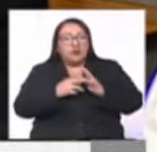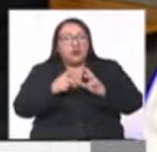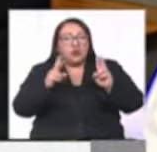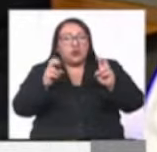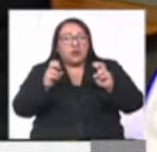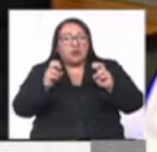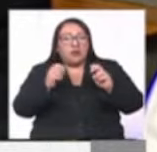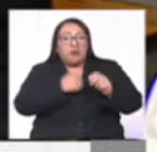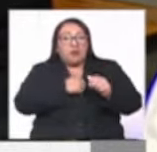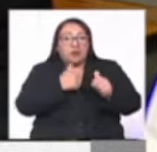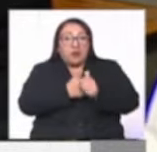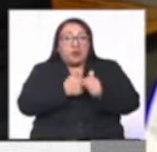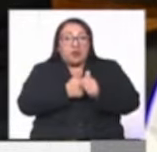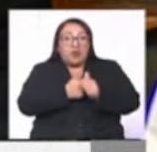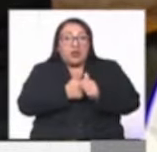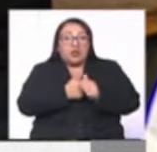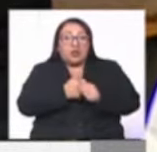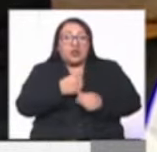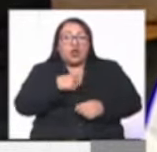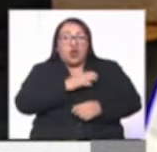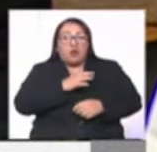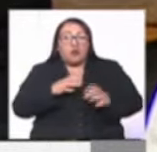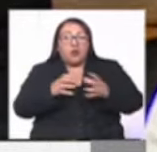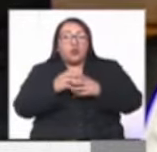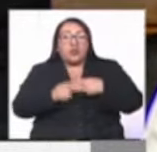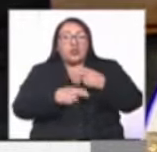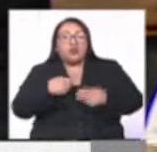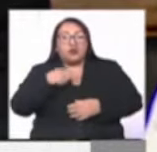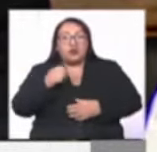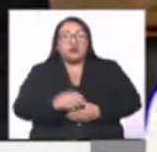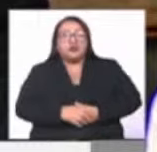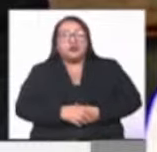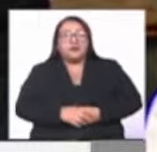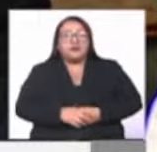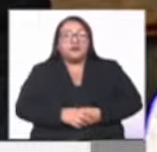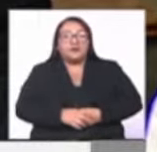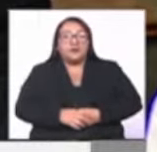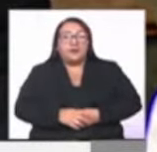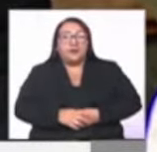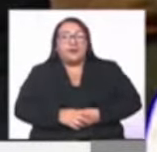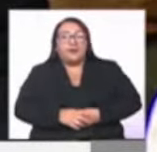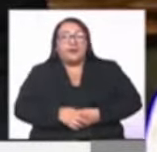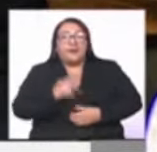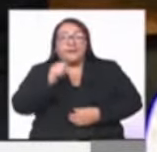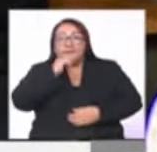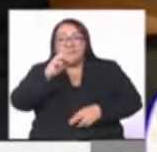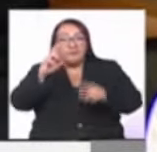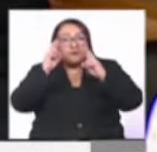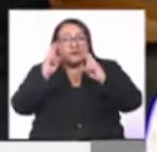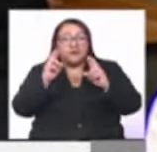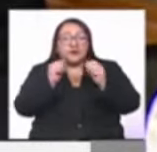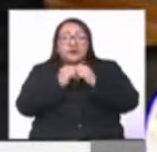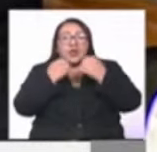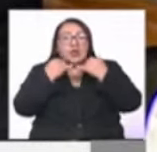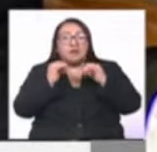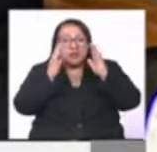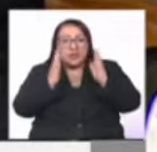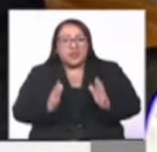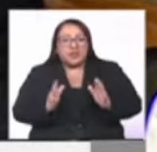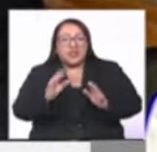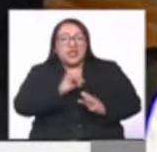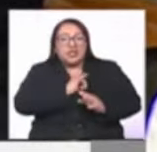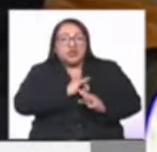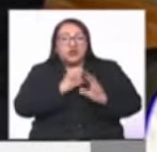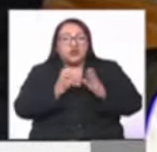materia propia del autogobierno de la junta Nacional de Justicia ello vula la independencia de este órgano